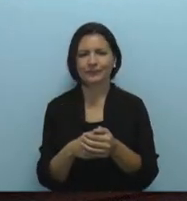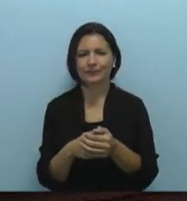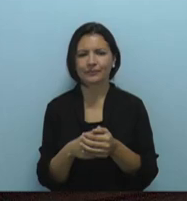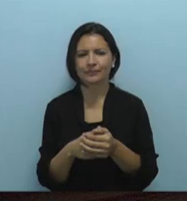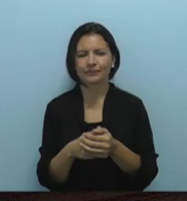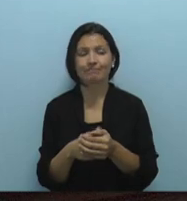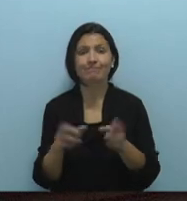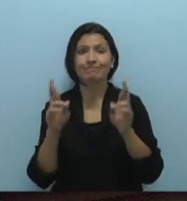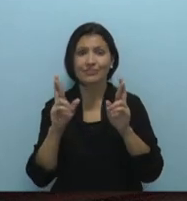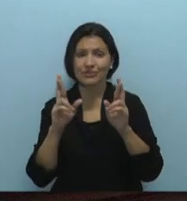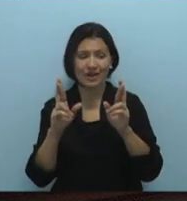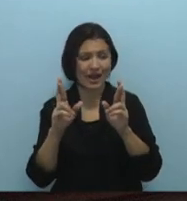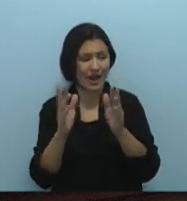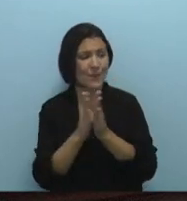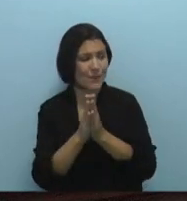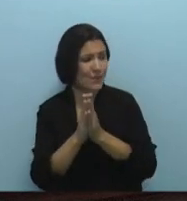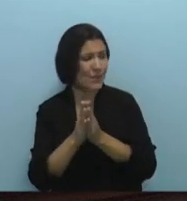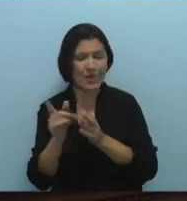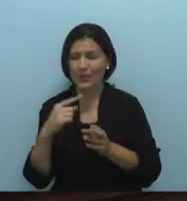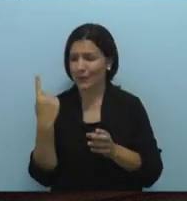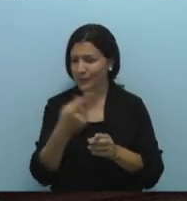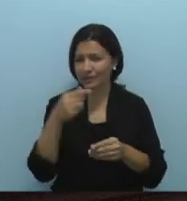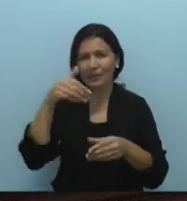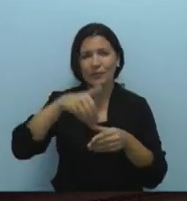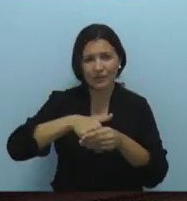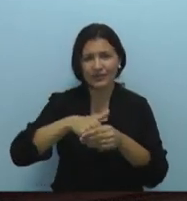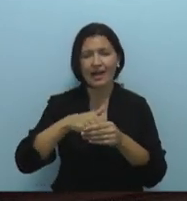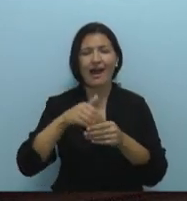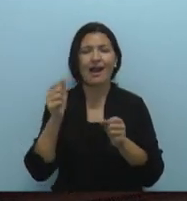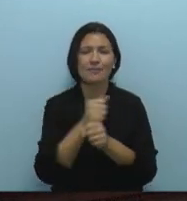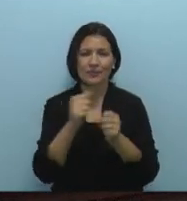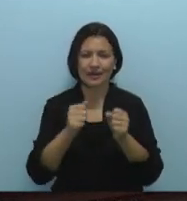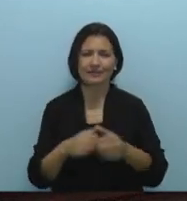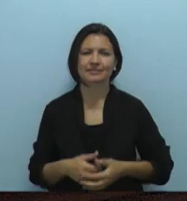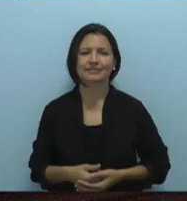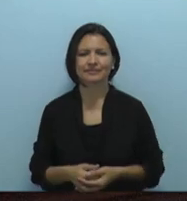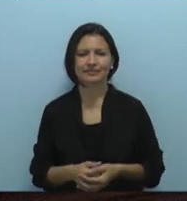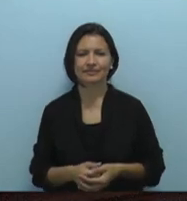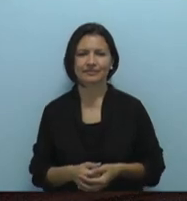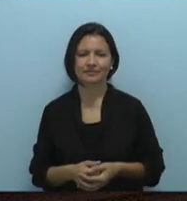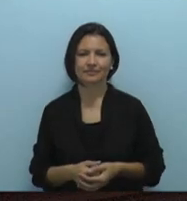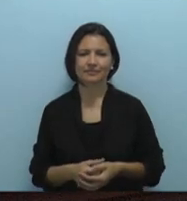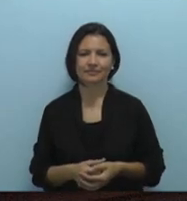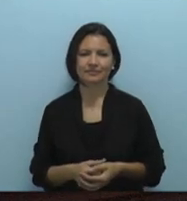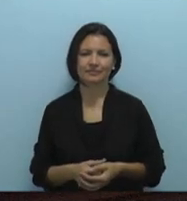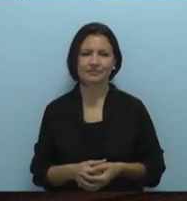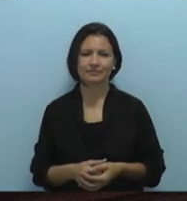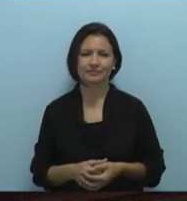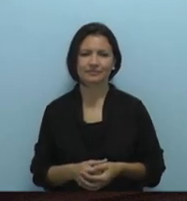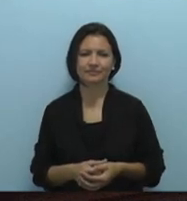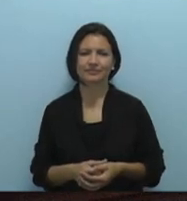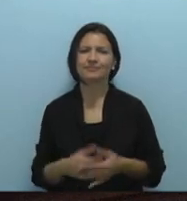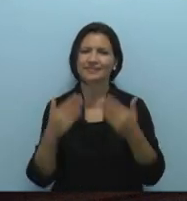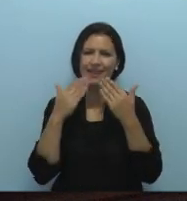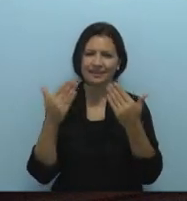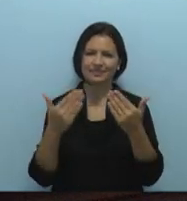que ojalá cuente con el acompañamiento de todo este recinto para poder aprovechar y sancionar este proyecto de